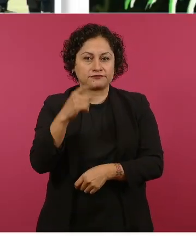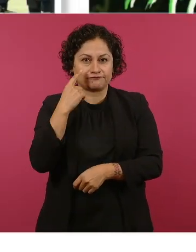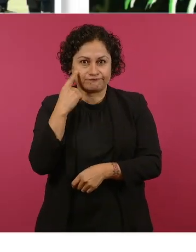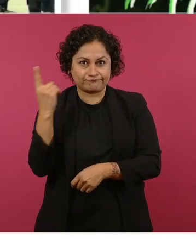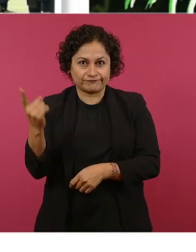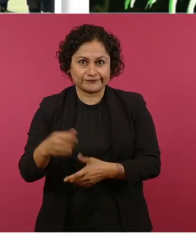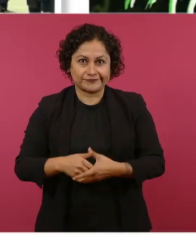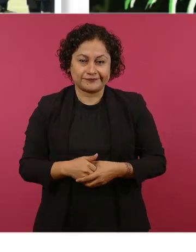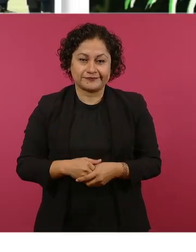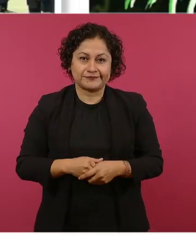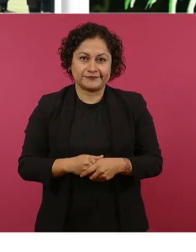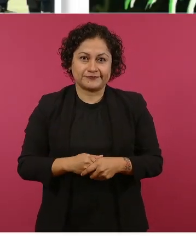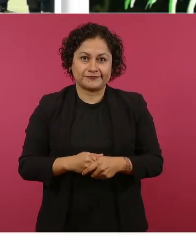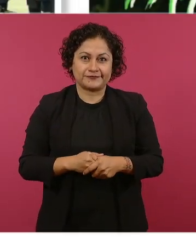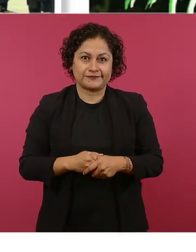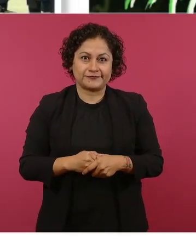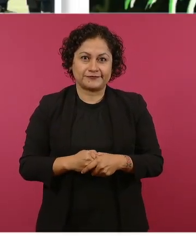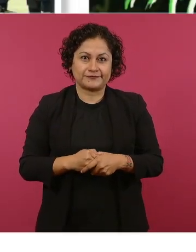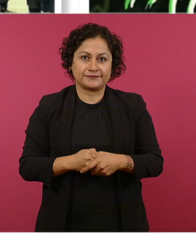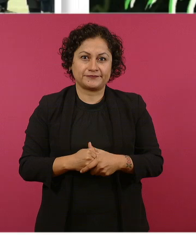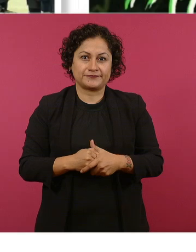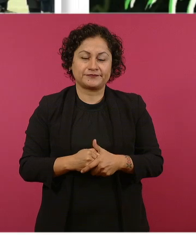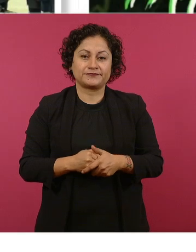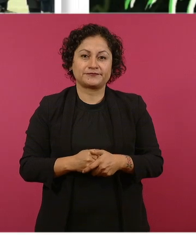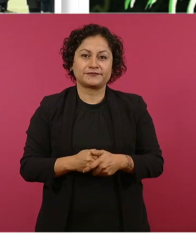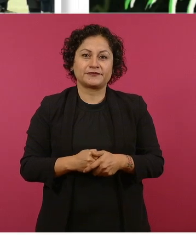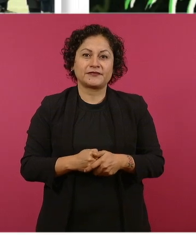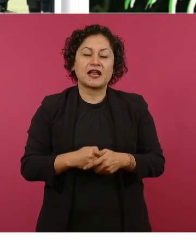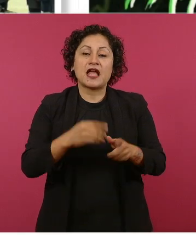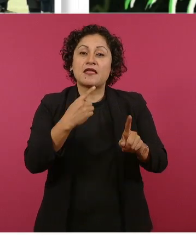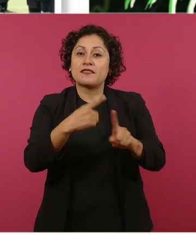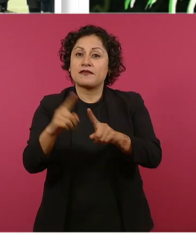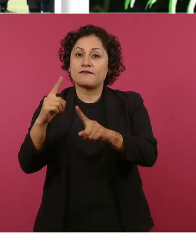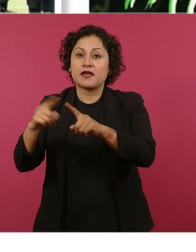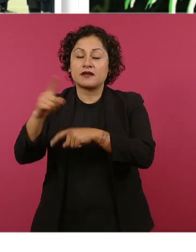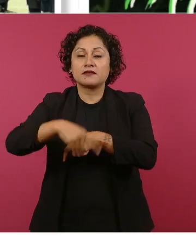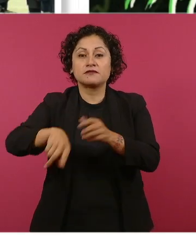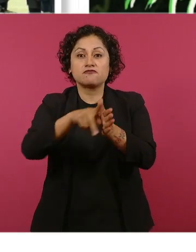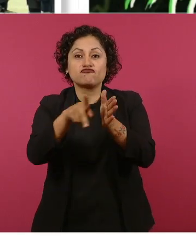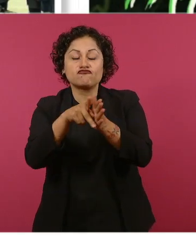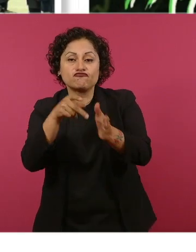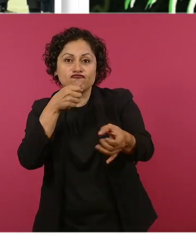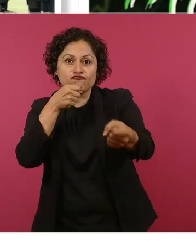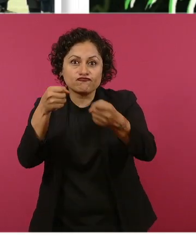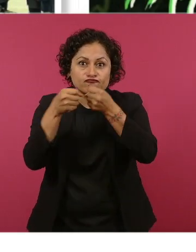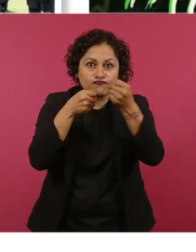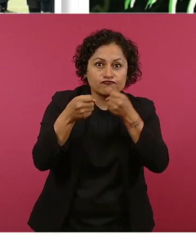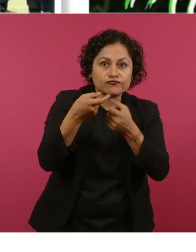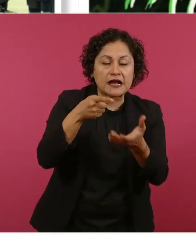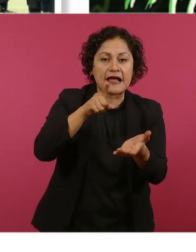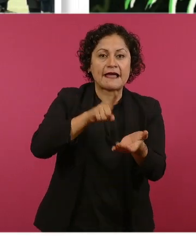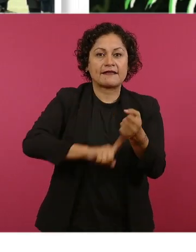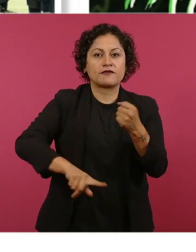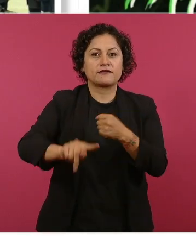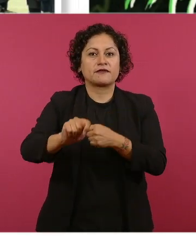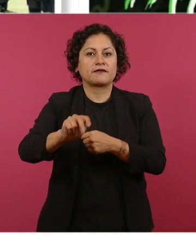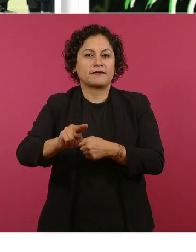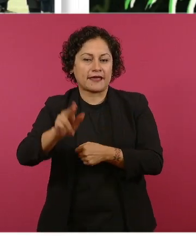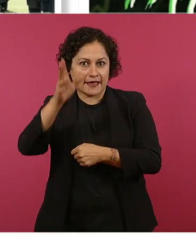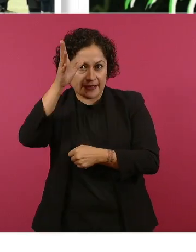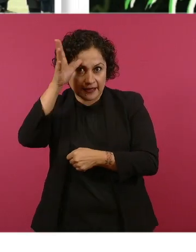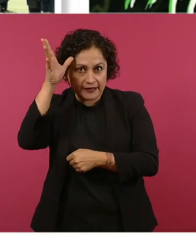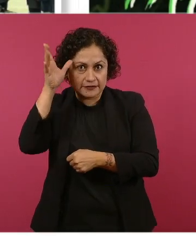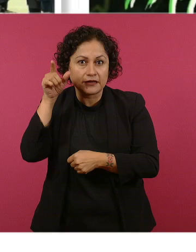actores políticos, Javier Alatorre y sus reporteros en TV Azteca tienen una campaña permanente contra la reforma